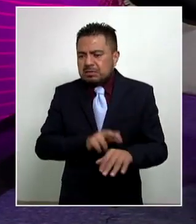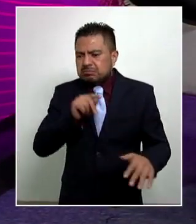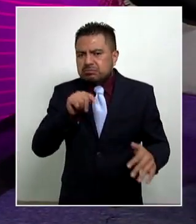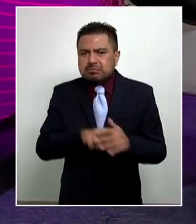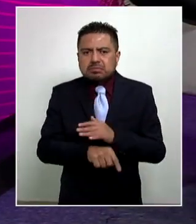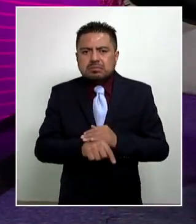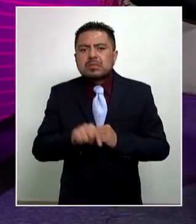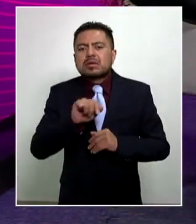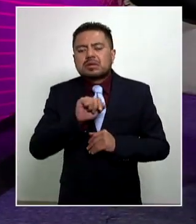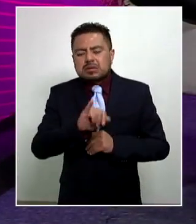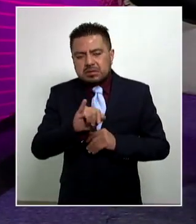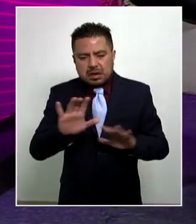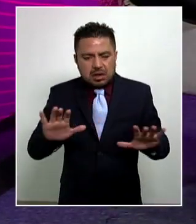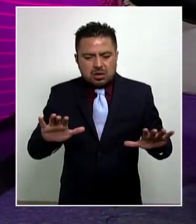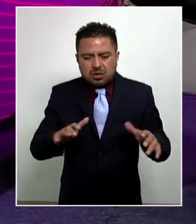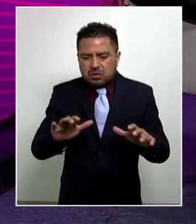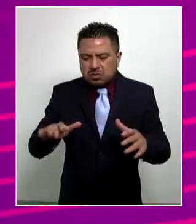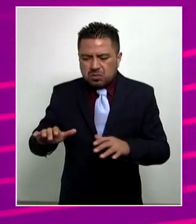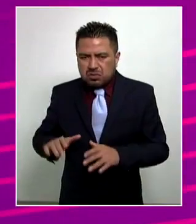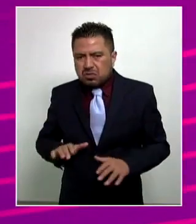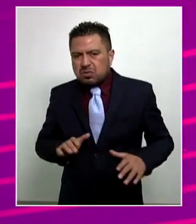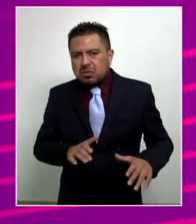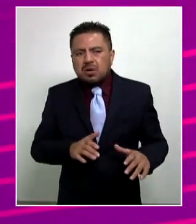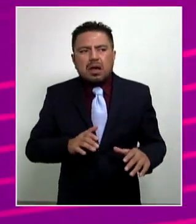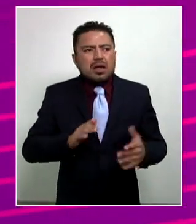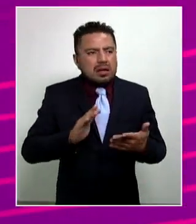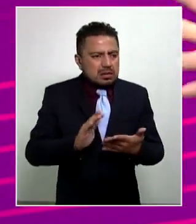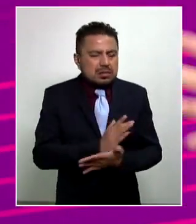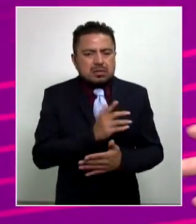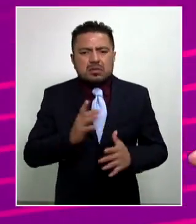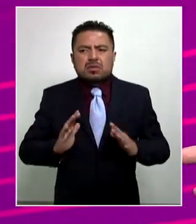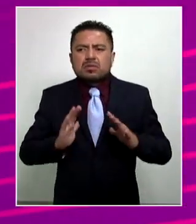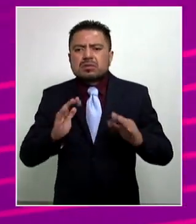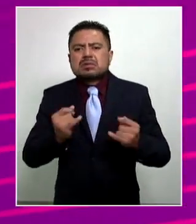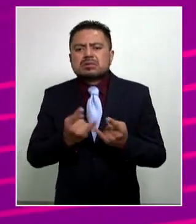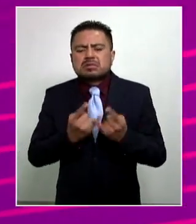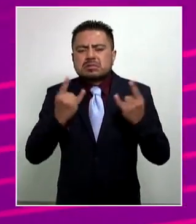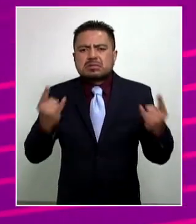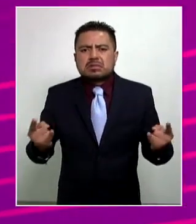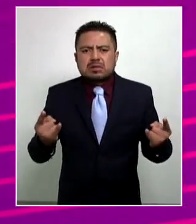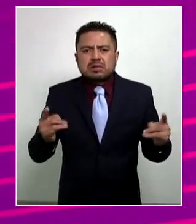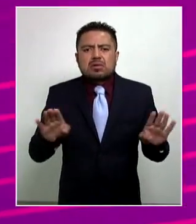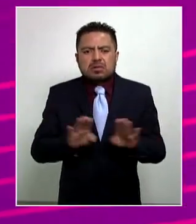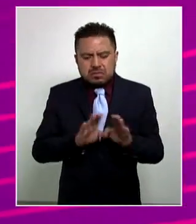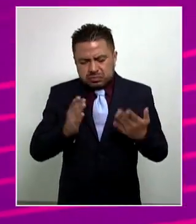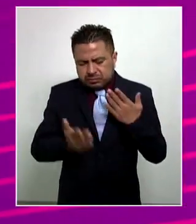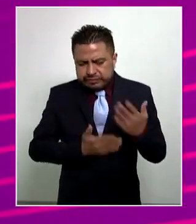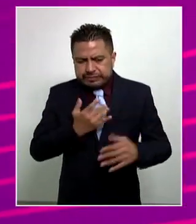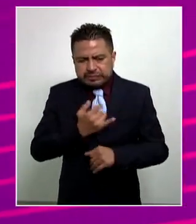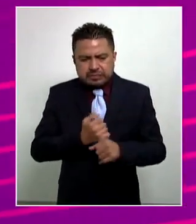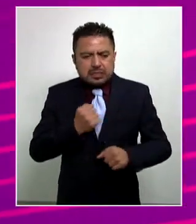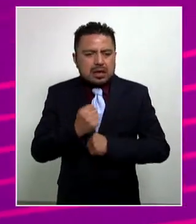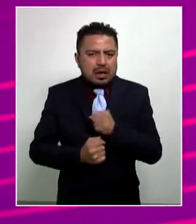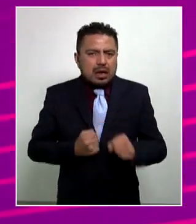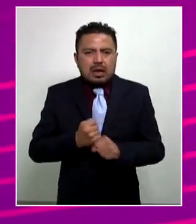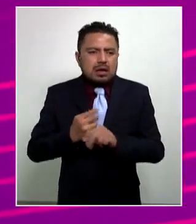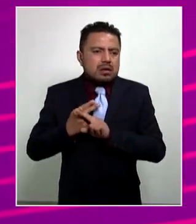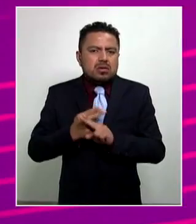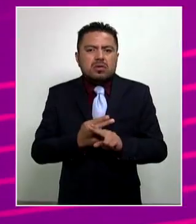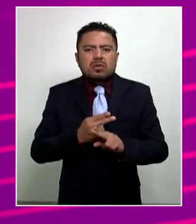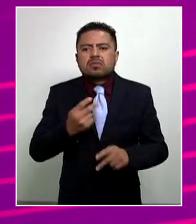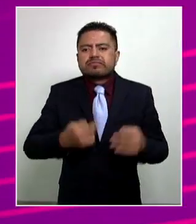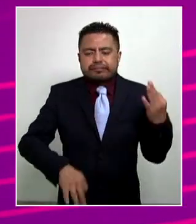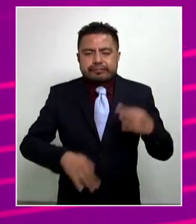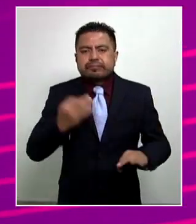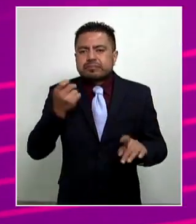Y es un conjunto, además, que tiene su fundamento histórico, se ha estudiado muchos años, y además su fundamento